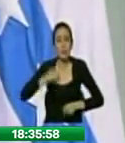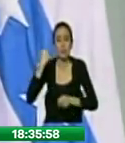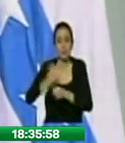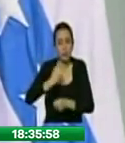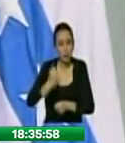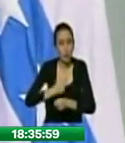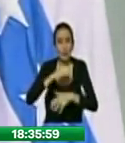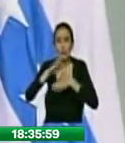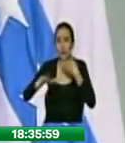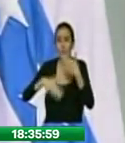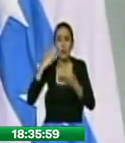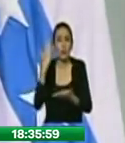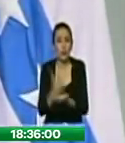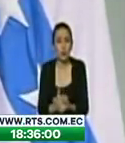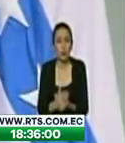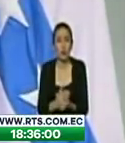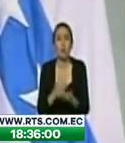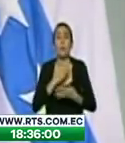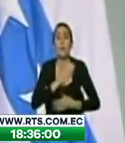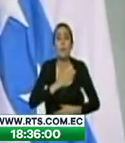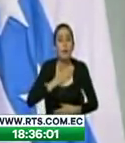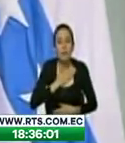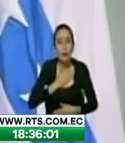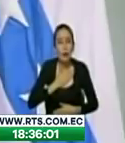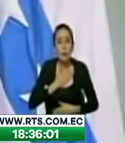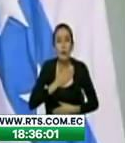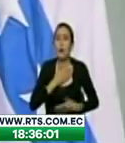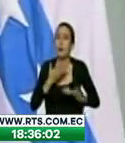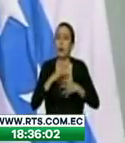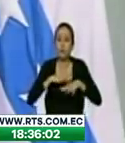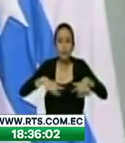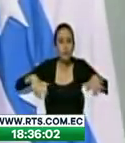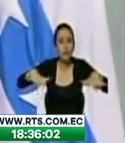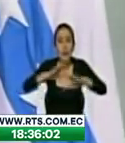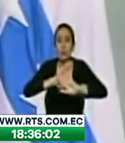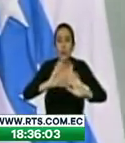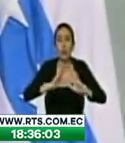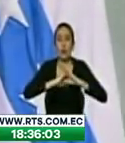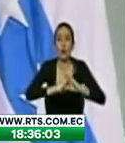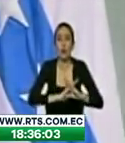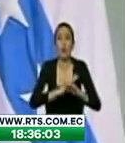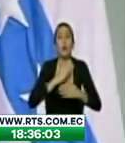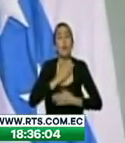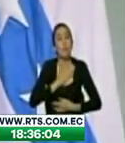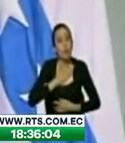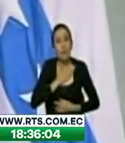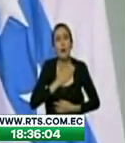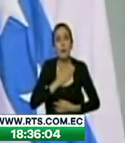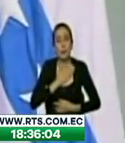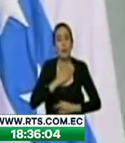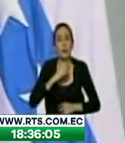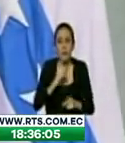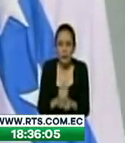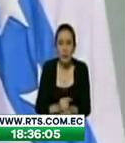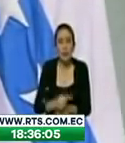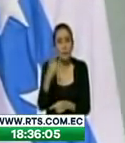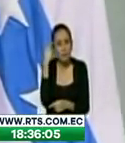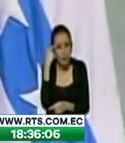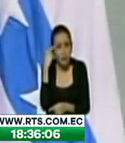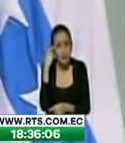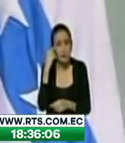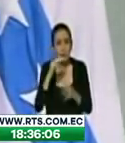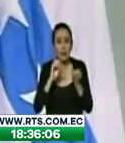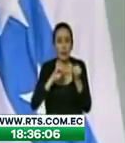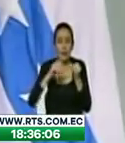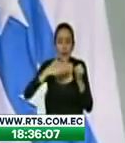ecuatorianos, no perdamos la esperanza y no ayudemos al virus a expandirse. Tómatelo en serio, Ecuador. Este virus solo lo paramos